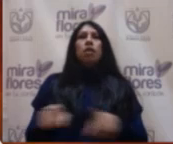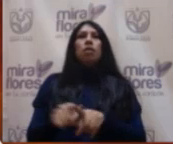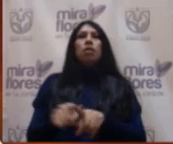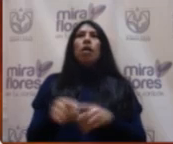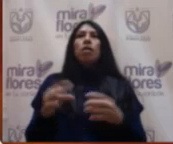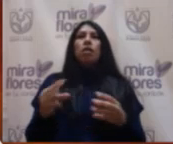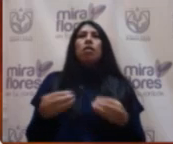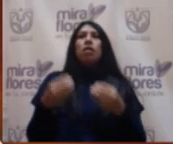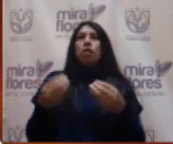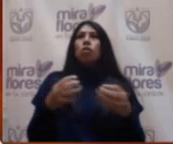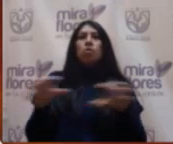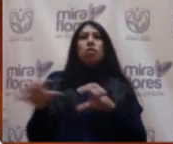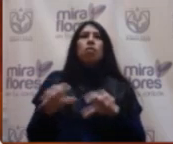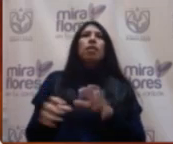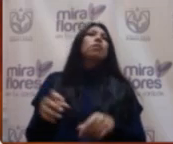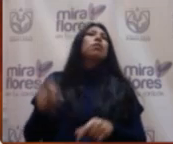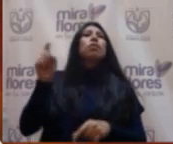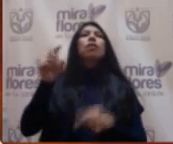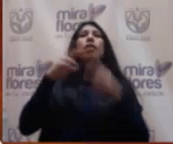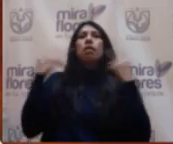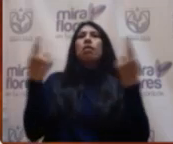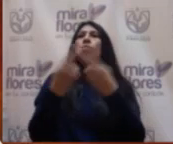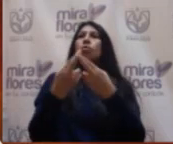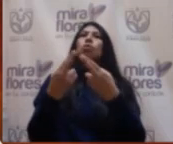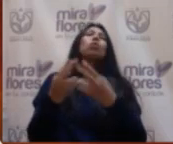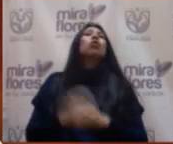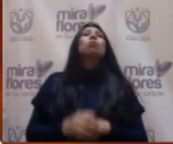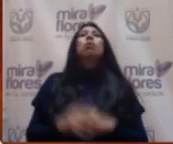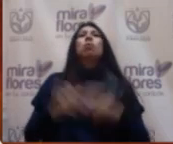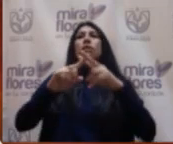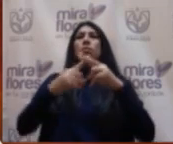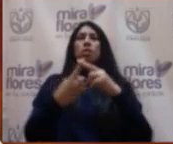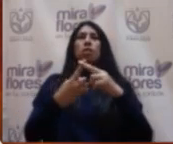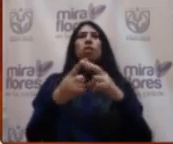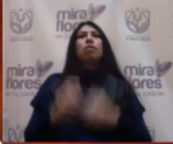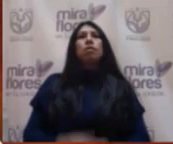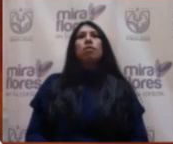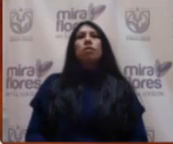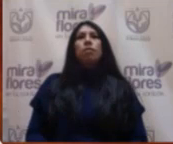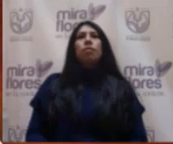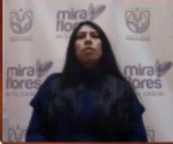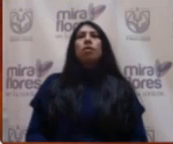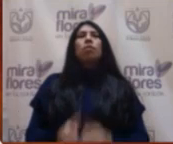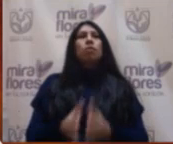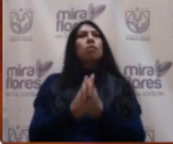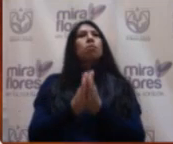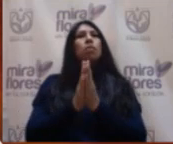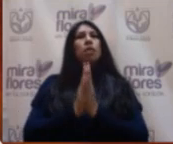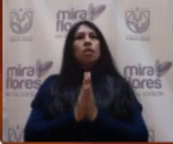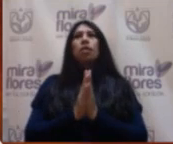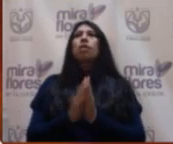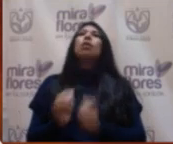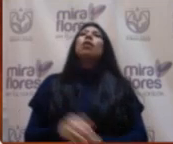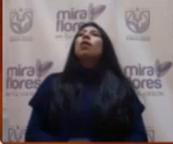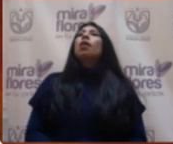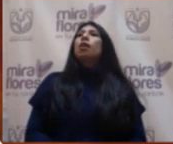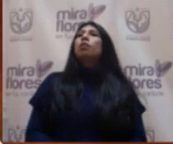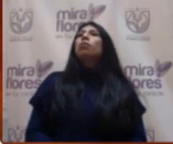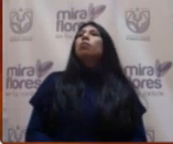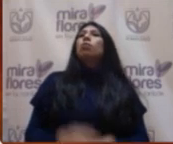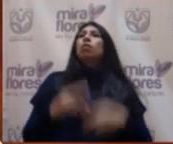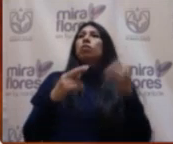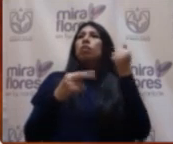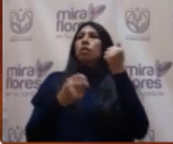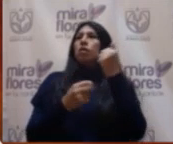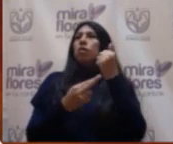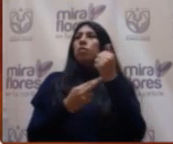desarrolla la sesión de consejo, vamos justamente a dar inicio y le voy a pedir a nuestro gerente municipal encargado de la